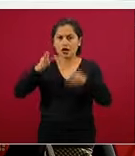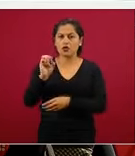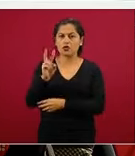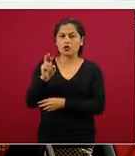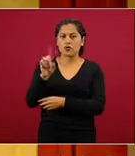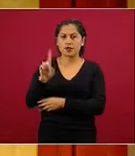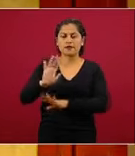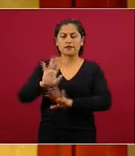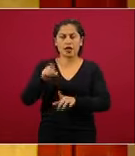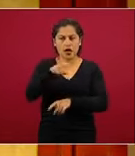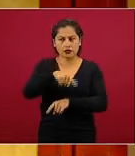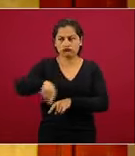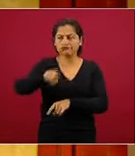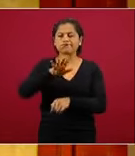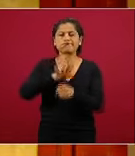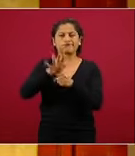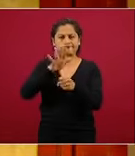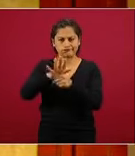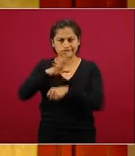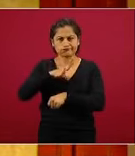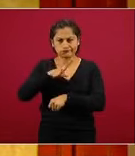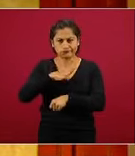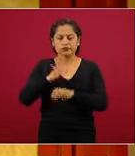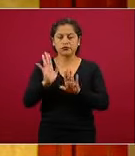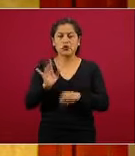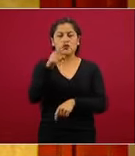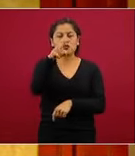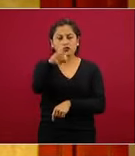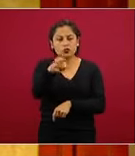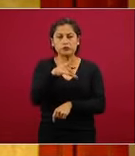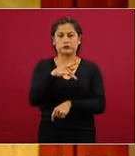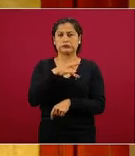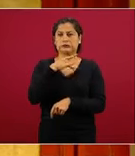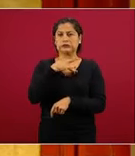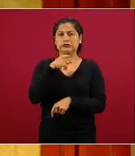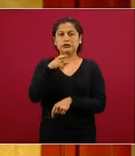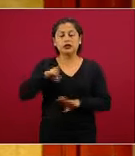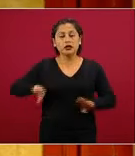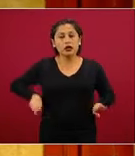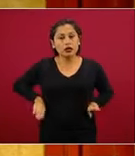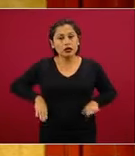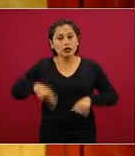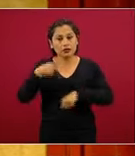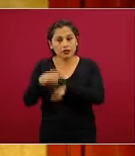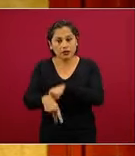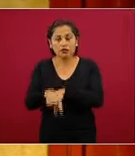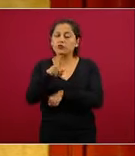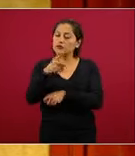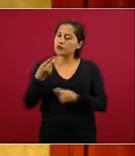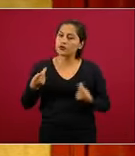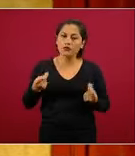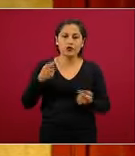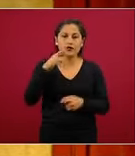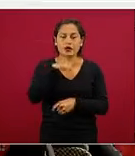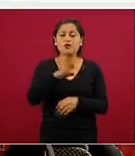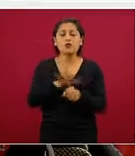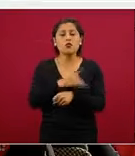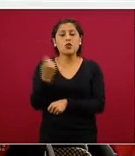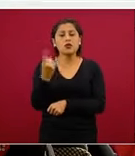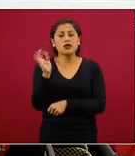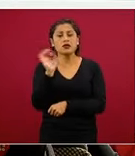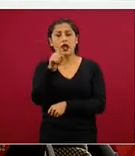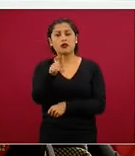este propósito. No se espere, por favor no se espere, porque si se espera, usted puede pensar que hoy no pasa nada, que es una enfermedad